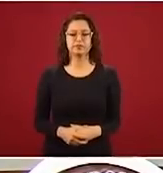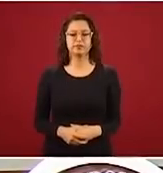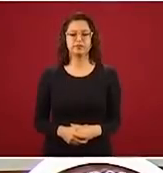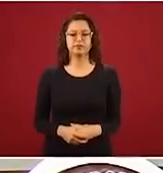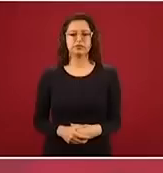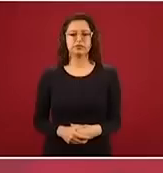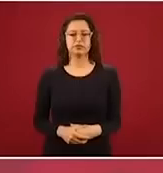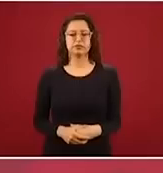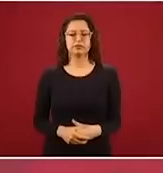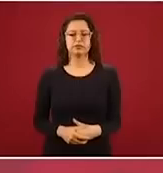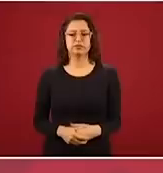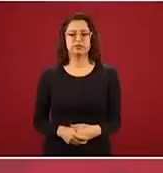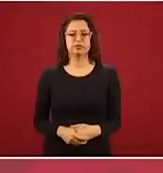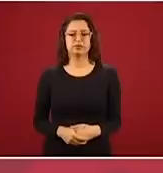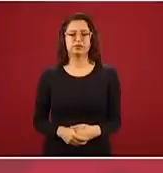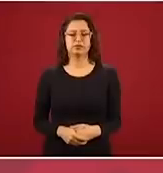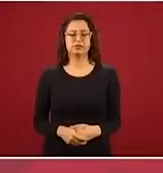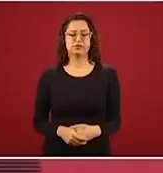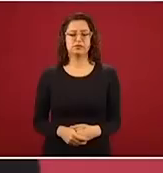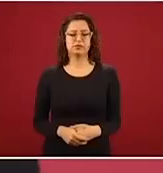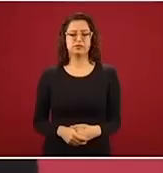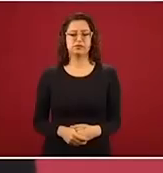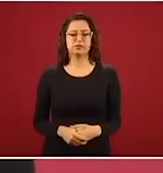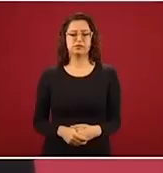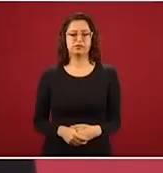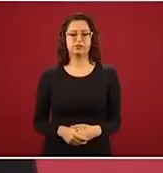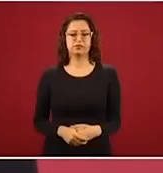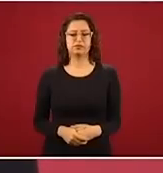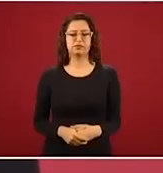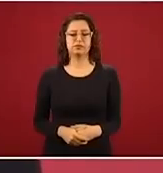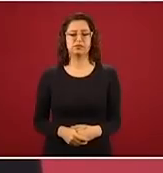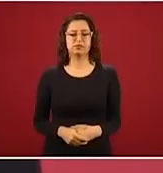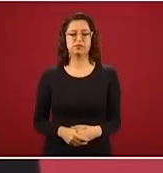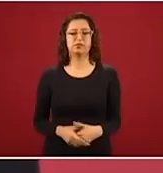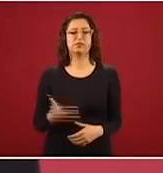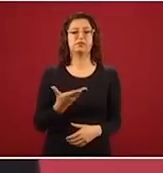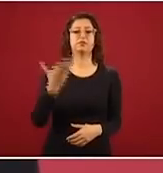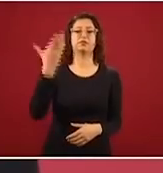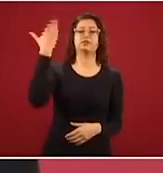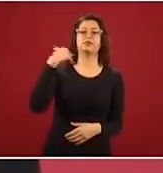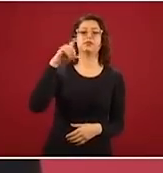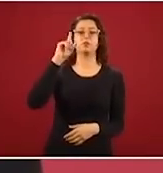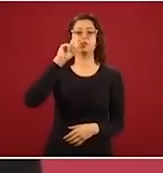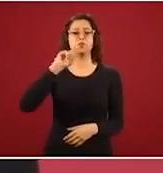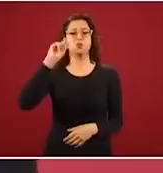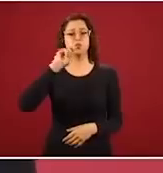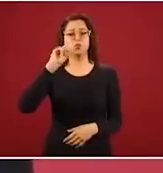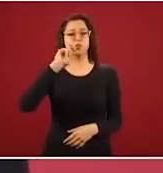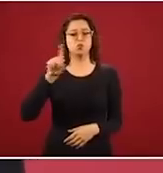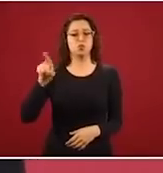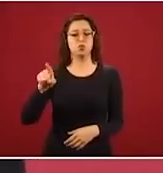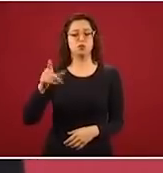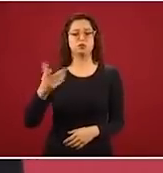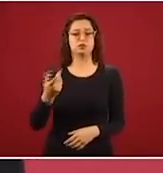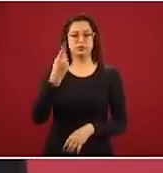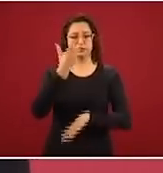Todavía tengo presente lo que dijo la candidata en ese entonces del Partido